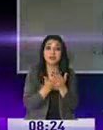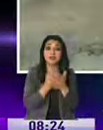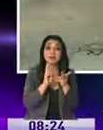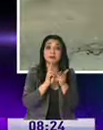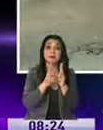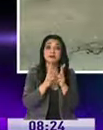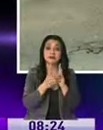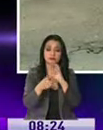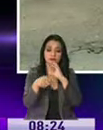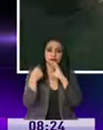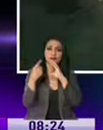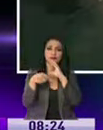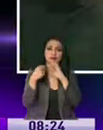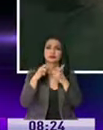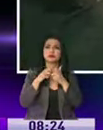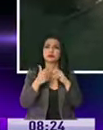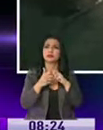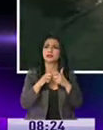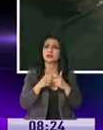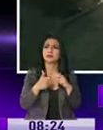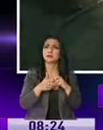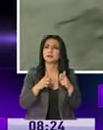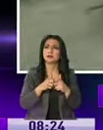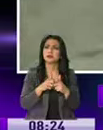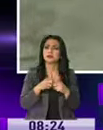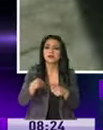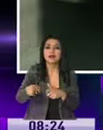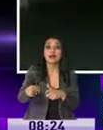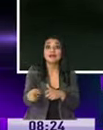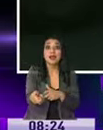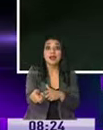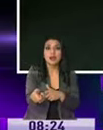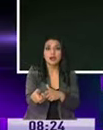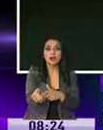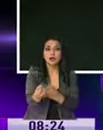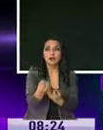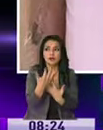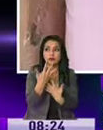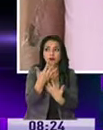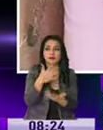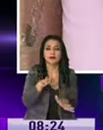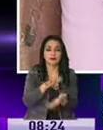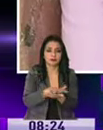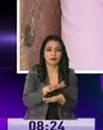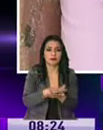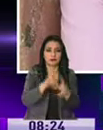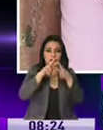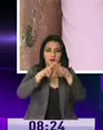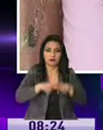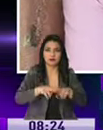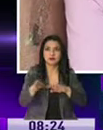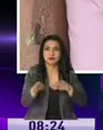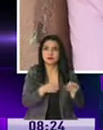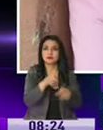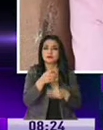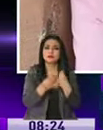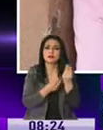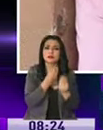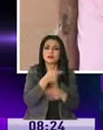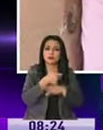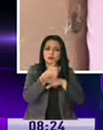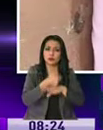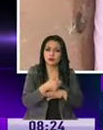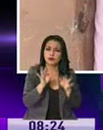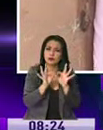están reportando que hay algún problema en la señal de nuestro canal. Ya lo están revisando para su tranquilidad. A ver, ¿y aquí qué hay que hacer, autoridades? El